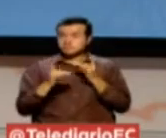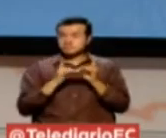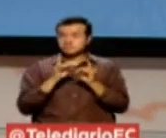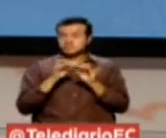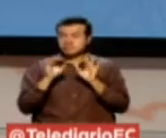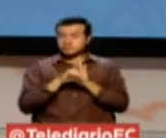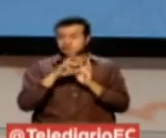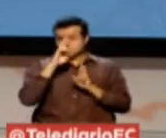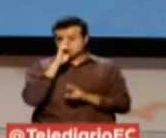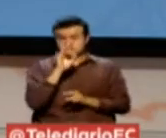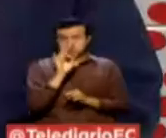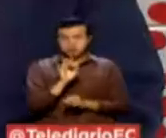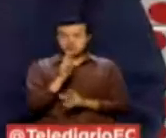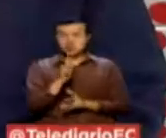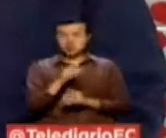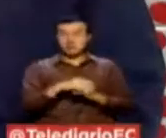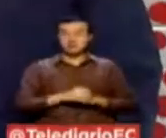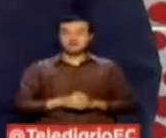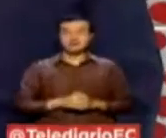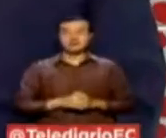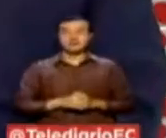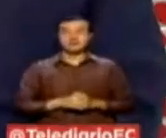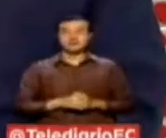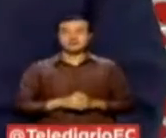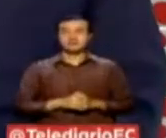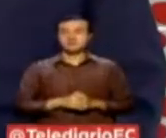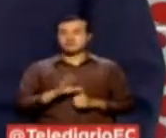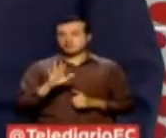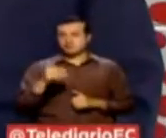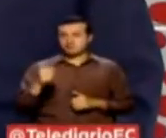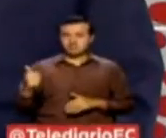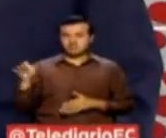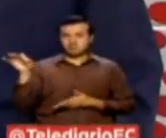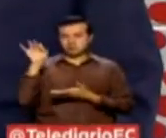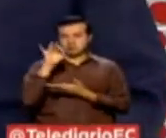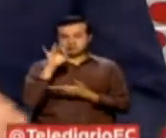ley. En caso de usted de llegar